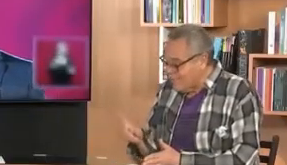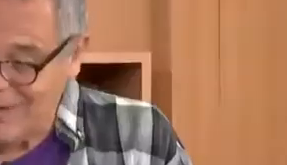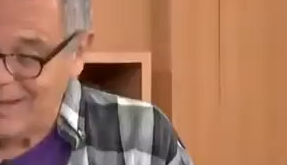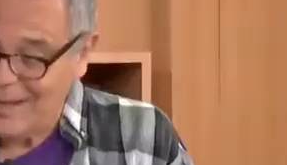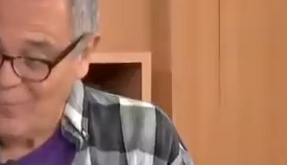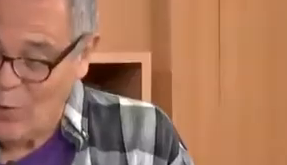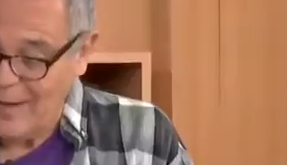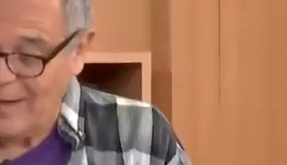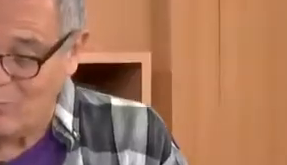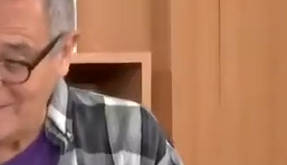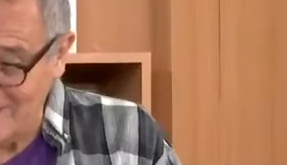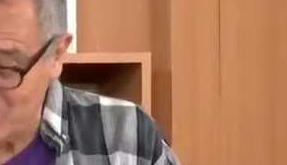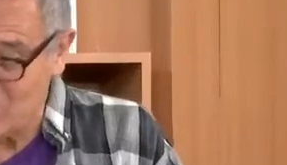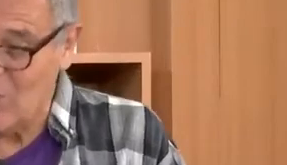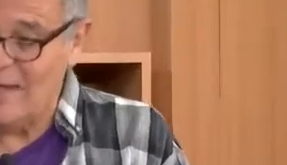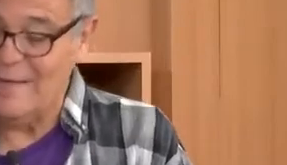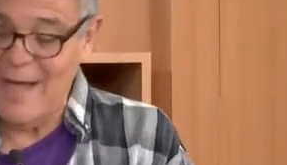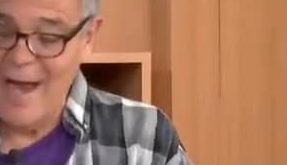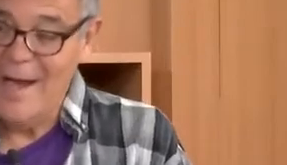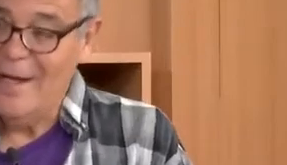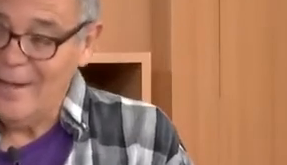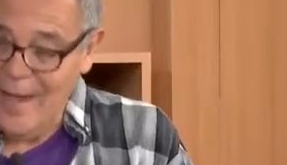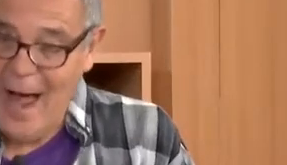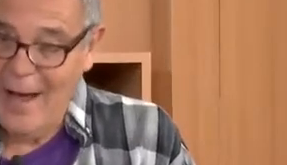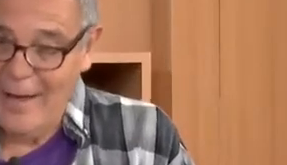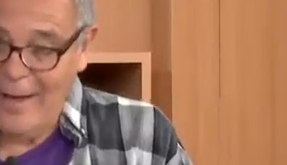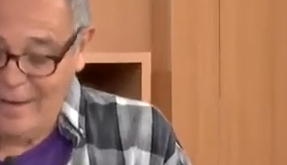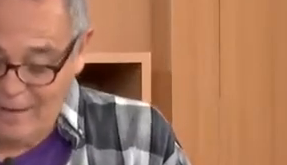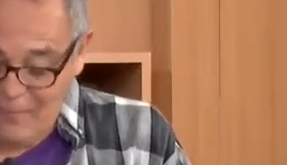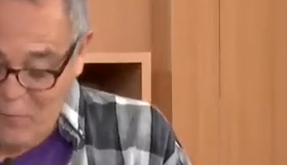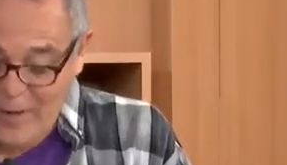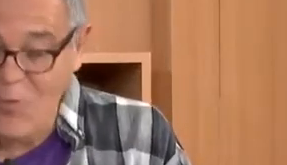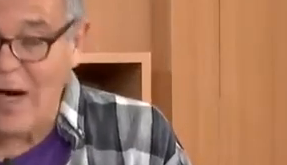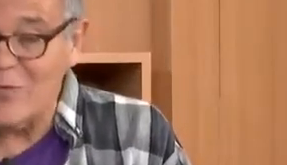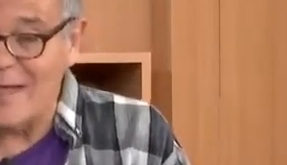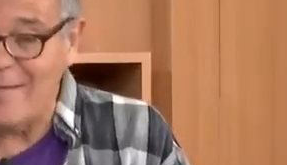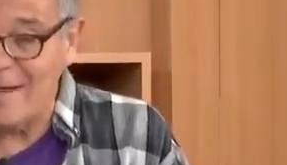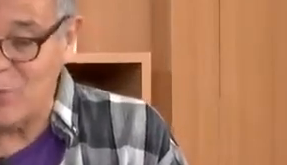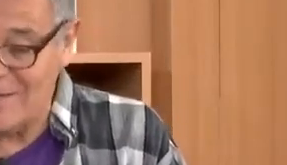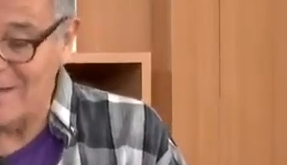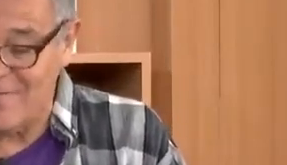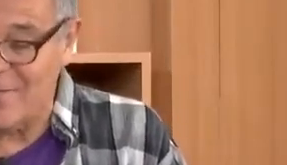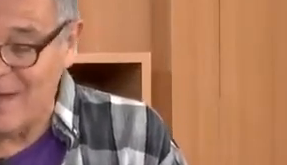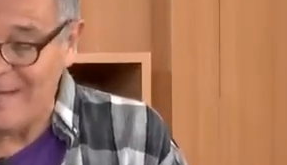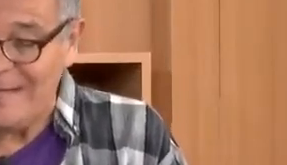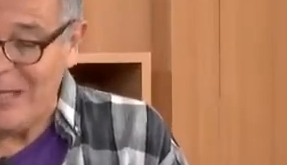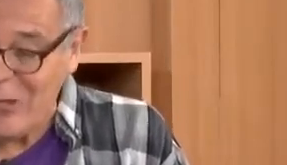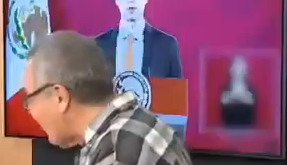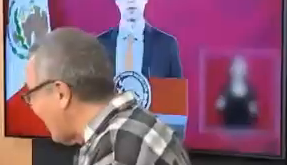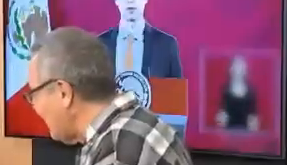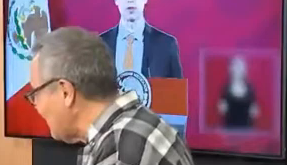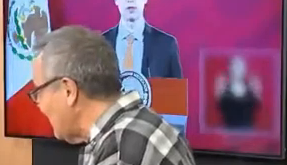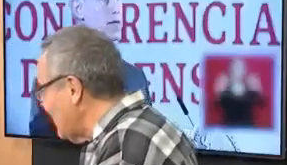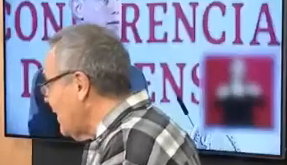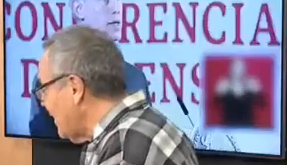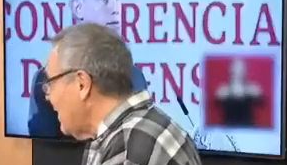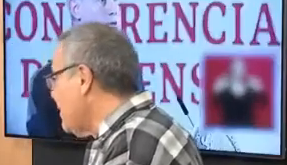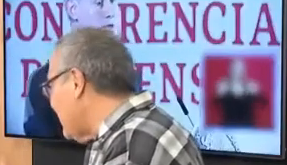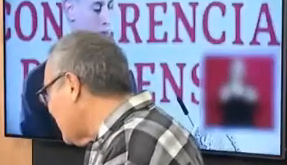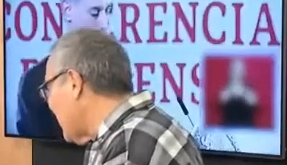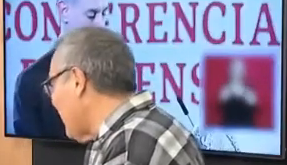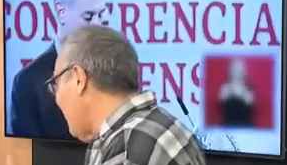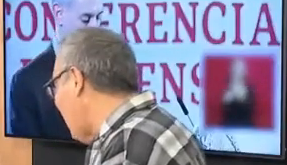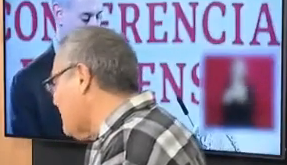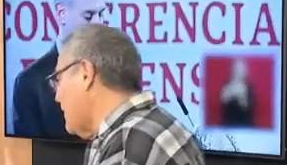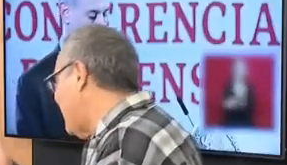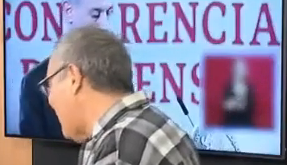más aún que las muertes por violencia, fueron causadas por esas enfermedades crónicas,